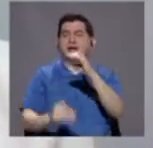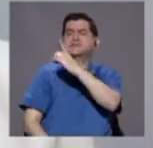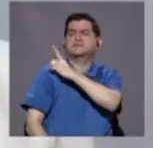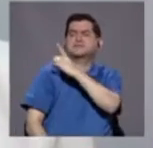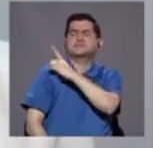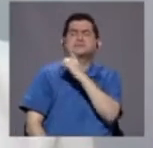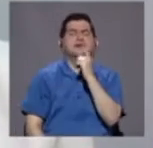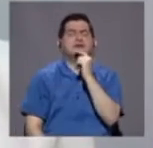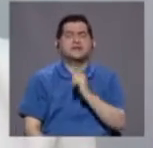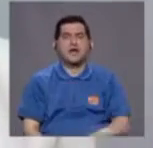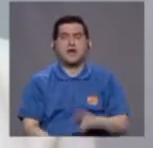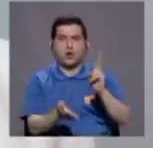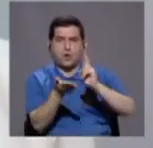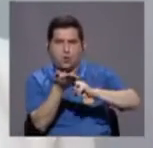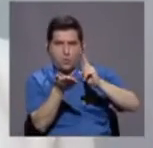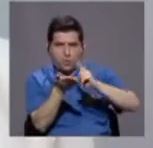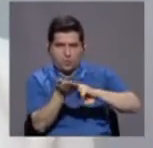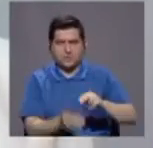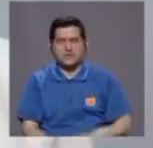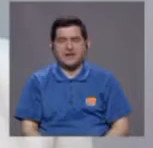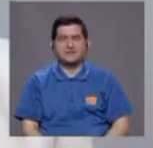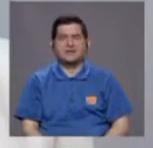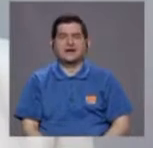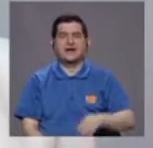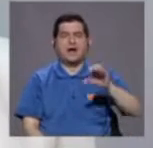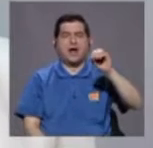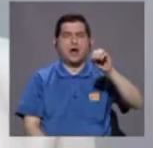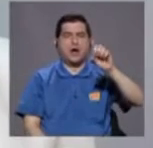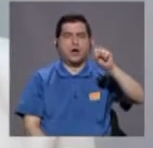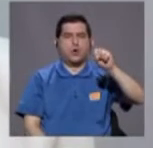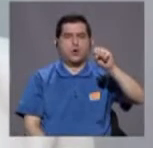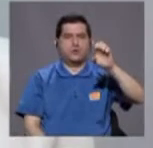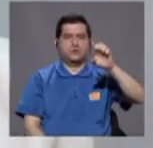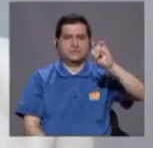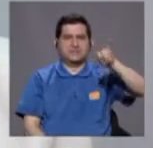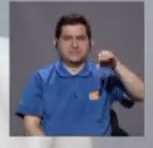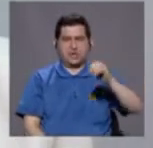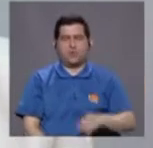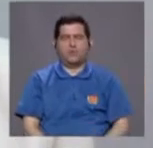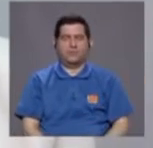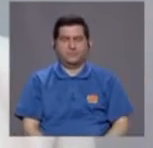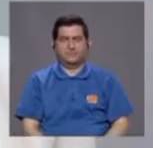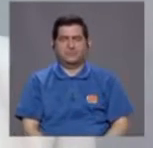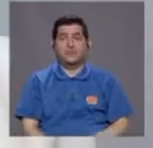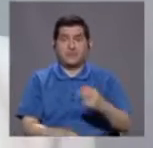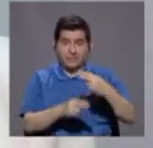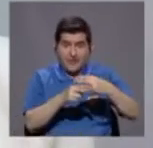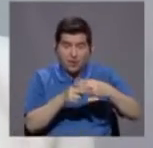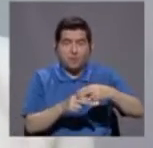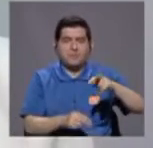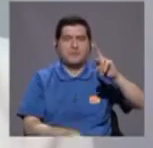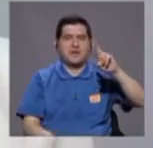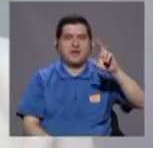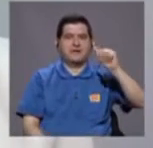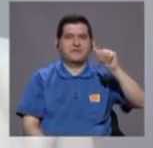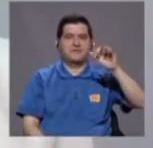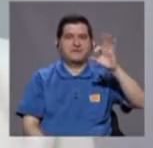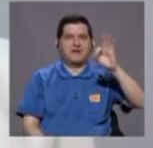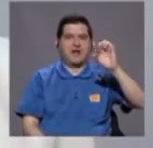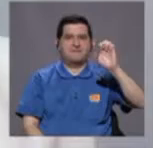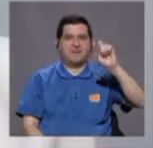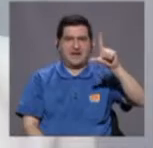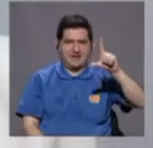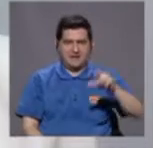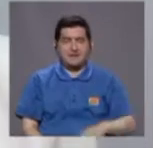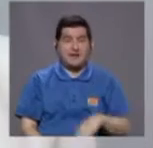que contratan al llamado bachiller Osejo, Rafael Osejo. Osejo era